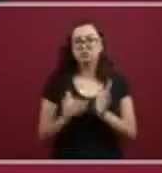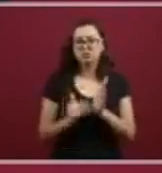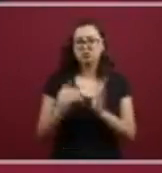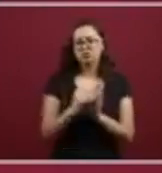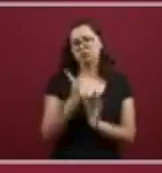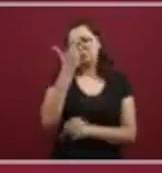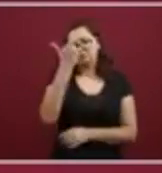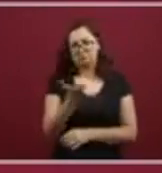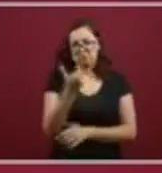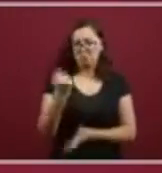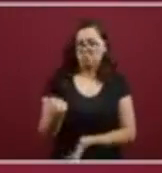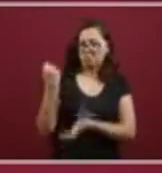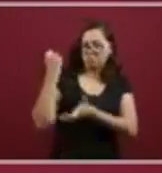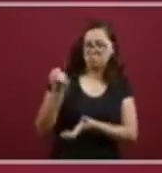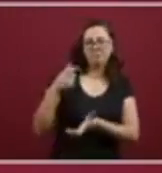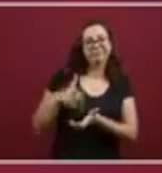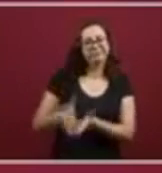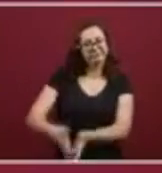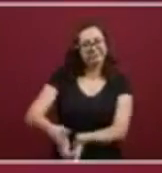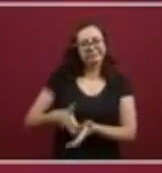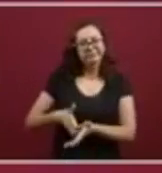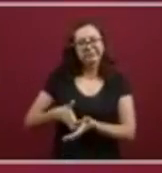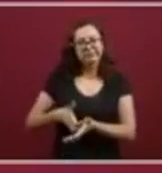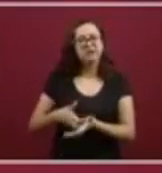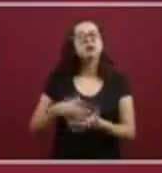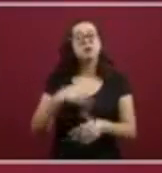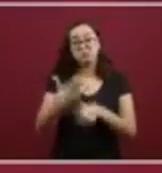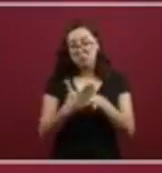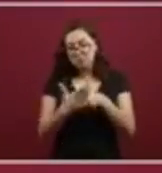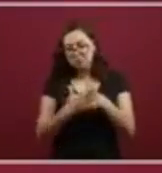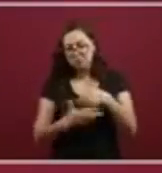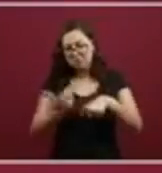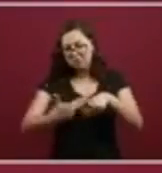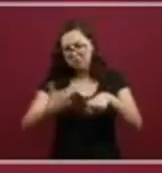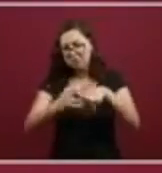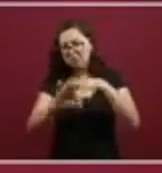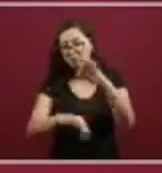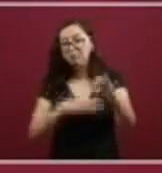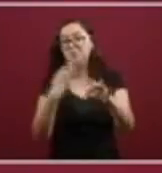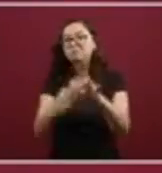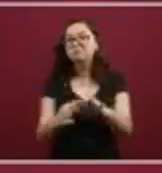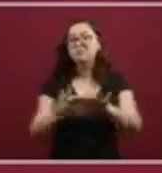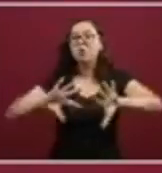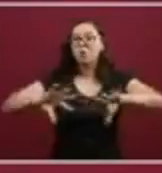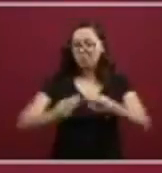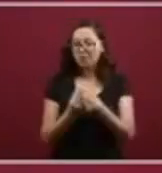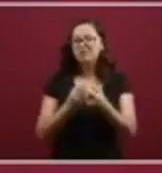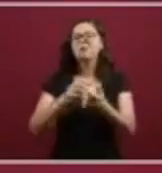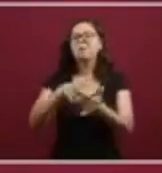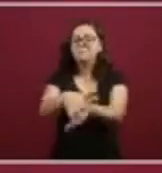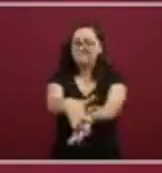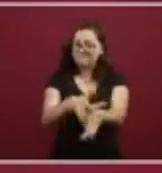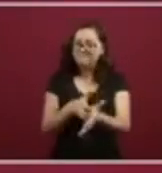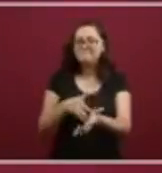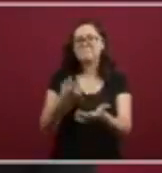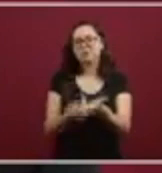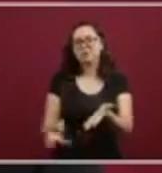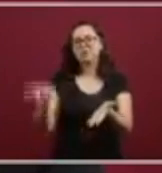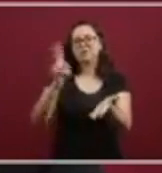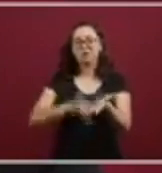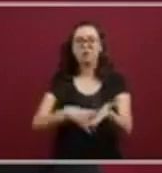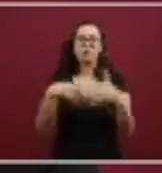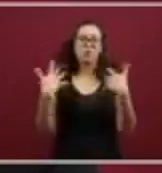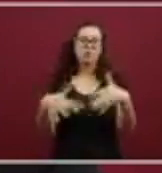pesos y faltan todavía casi otro tanto, de manera que eso explica en buena medida la importancia del